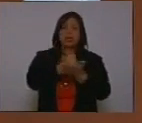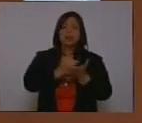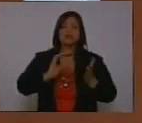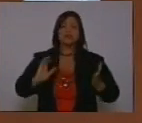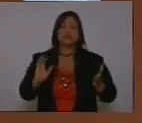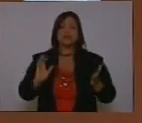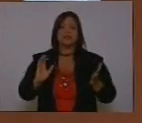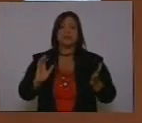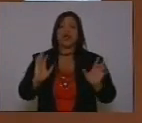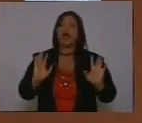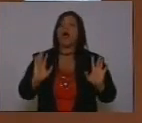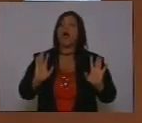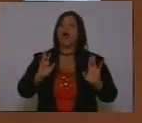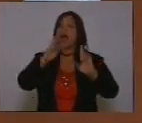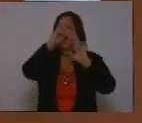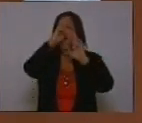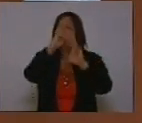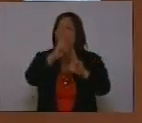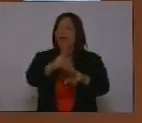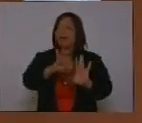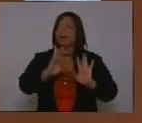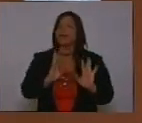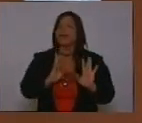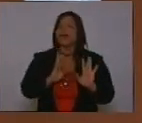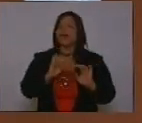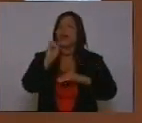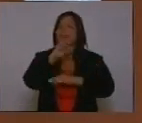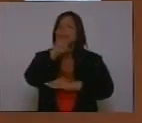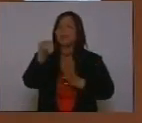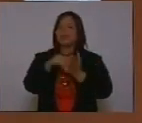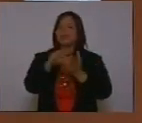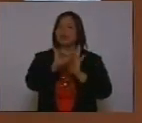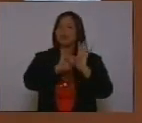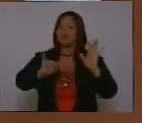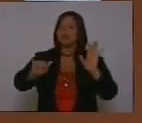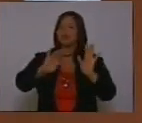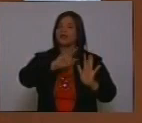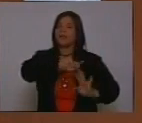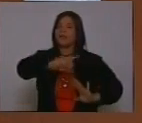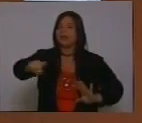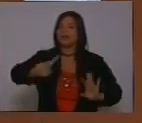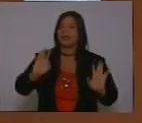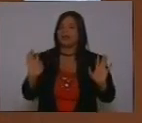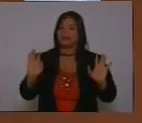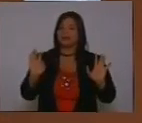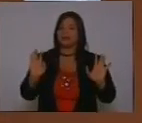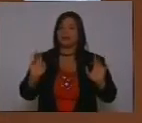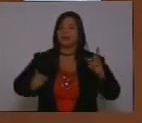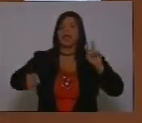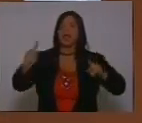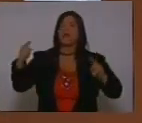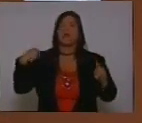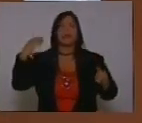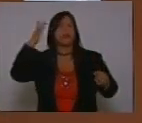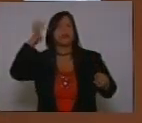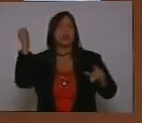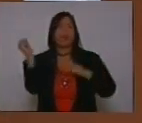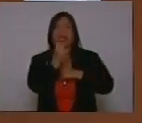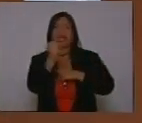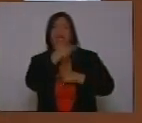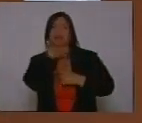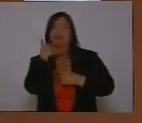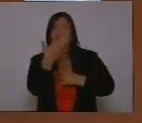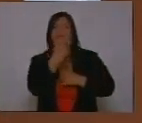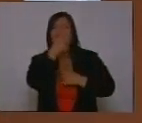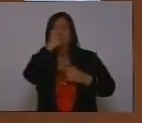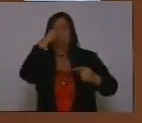que acataron el llamado a la Asamblea Nacional Constituyente, ¿no? Dicen por ahí, ellos no creen en la Asamblea Nacional